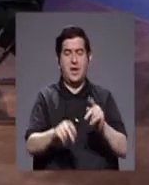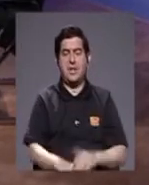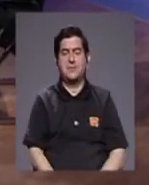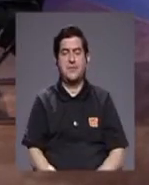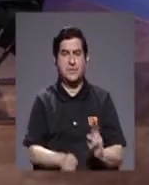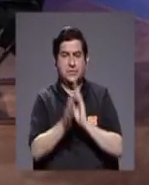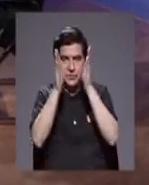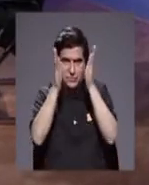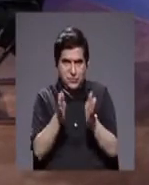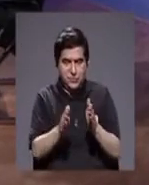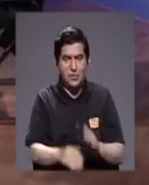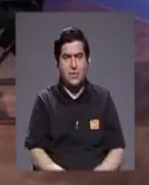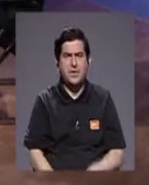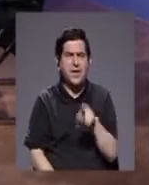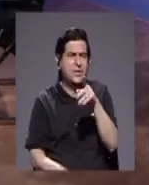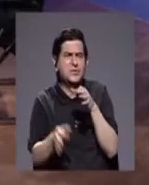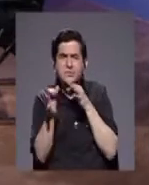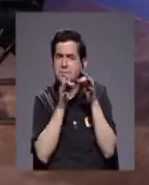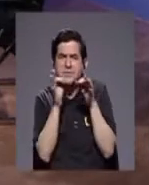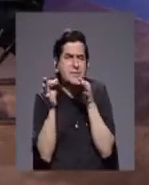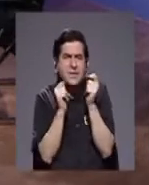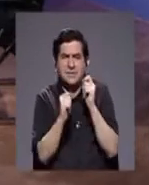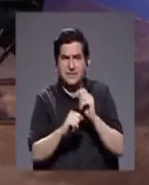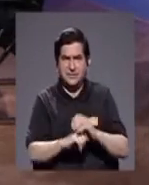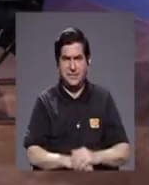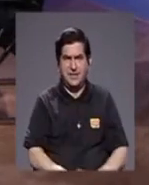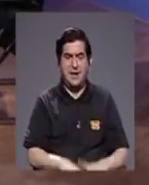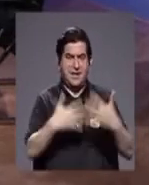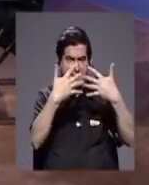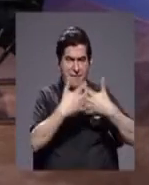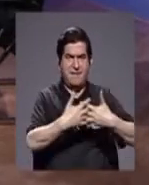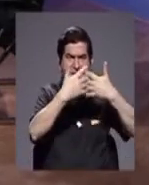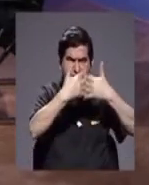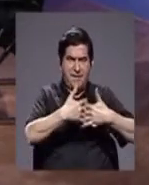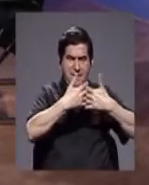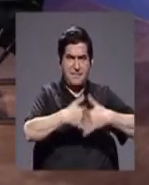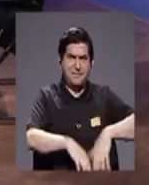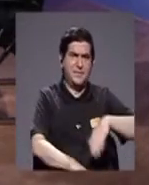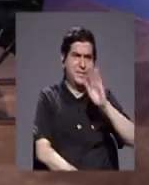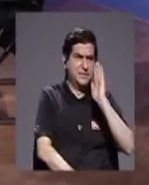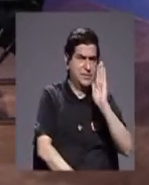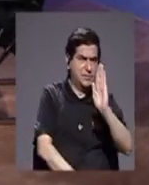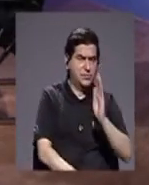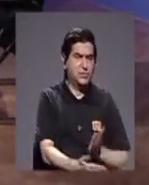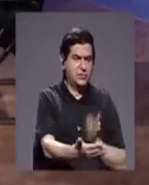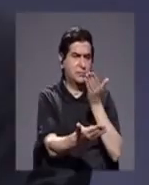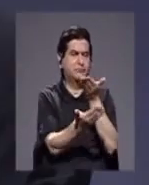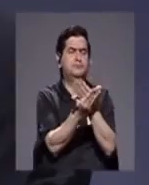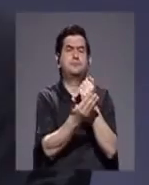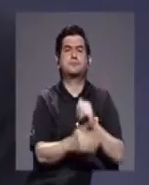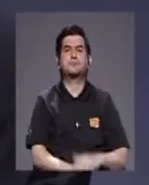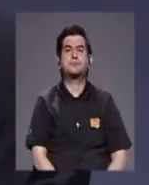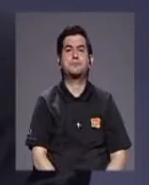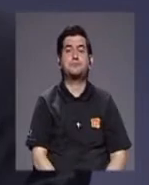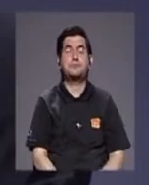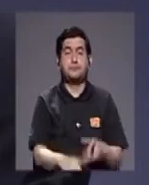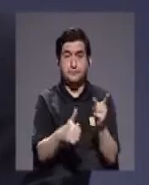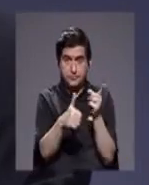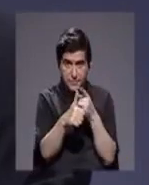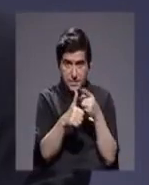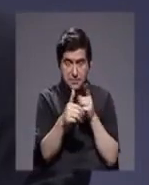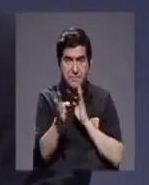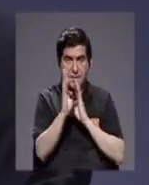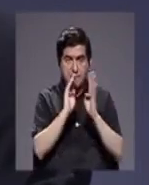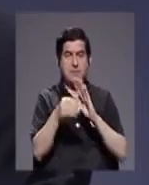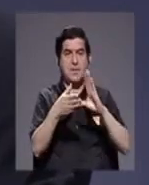sino que cuéntenos qué es lo que la empresa de ustedes está planteando. Bueno, primero, para referirme